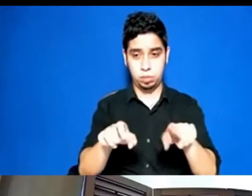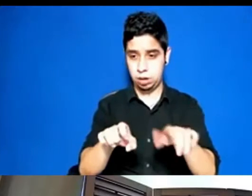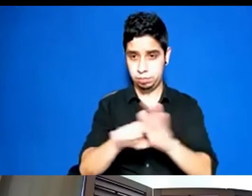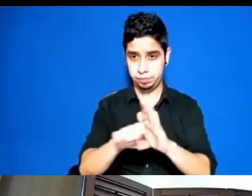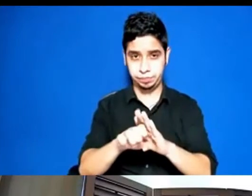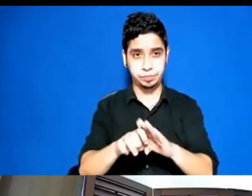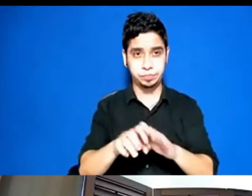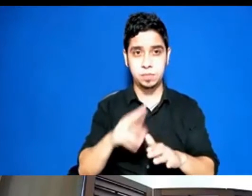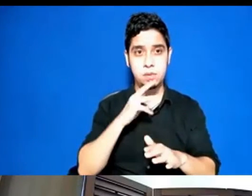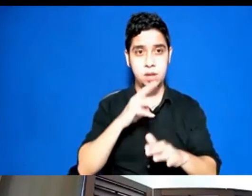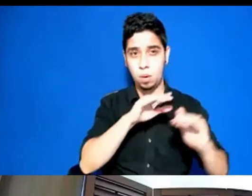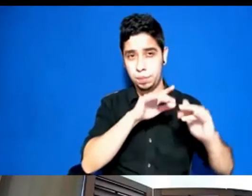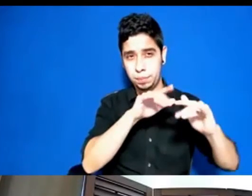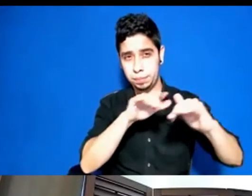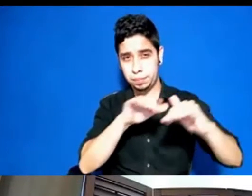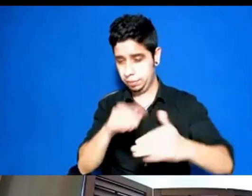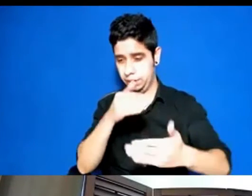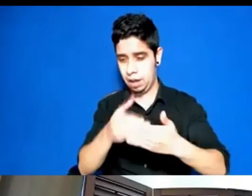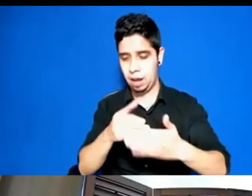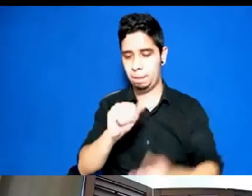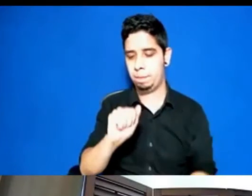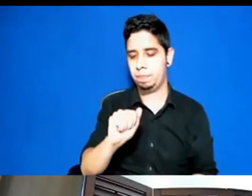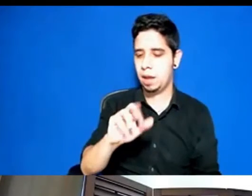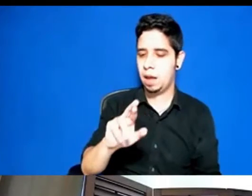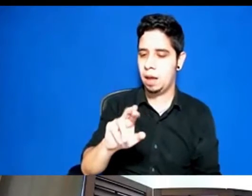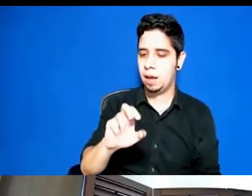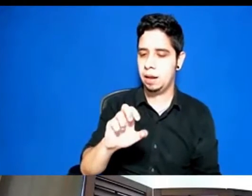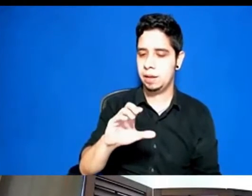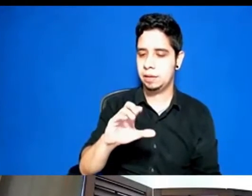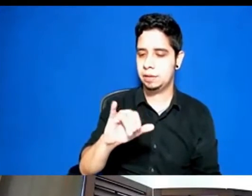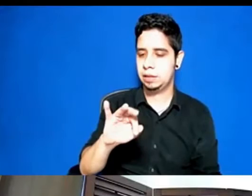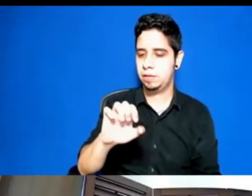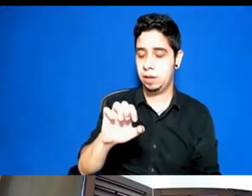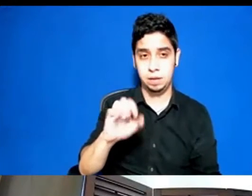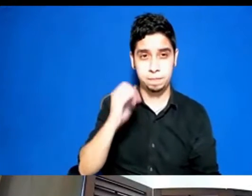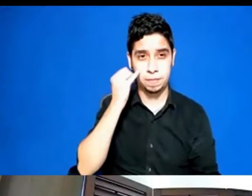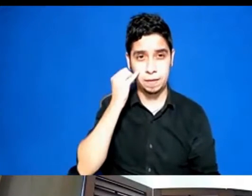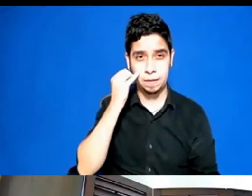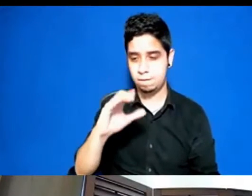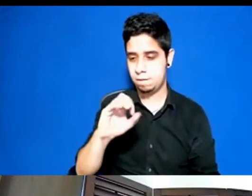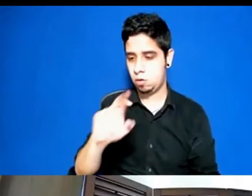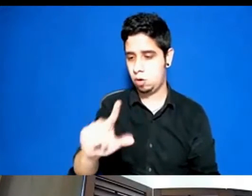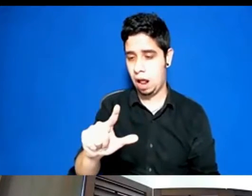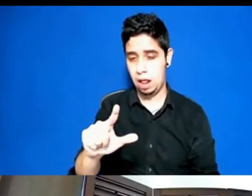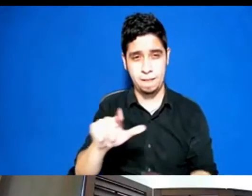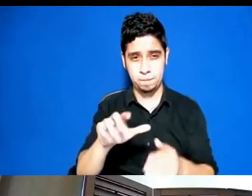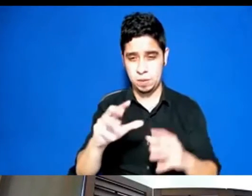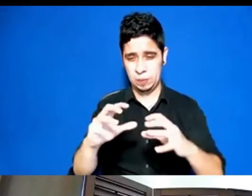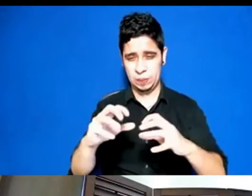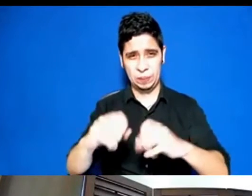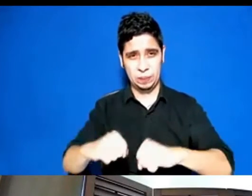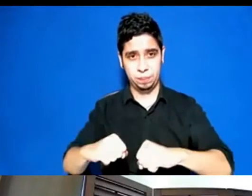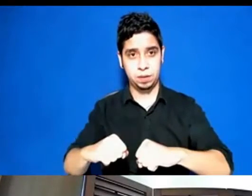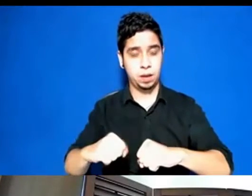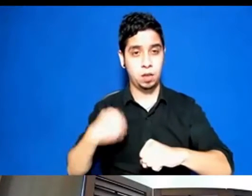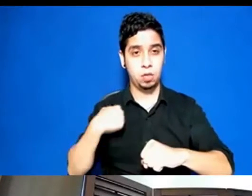al arrecife. Exacto. Y si los corales mueren, que es la primera línea de defensa contra mareas ciclónicas, sí,